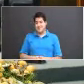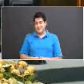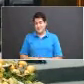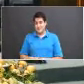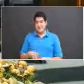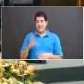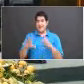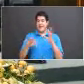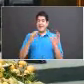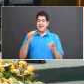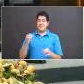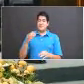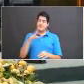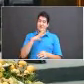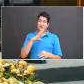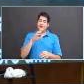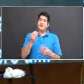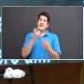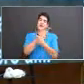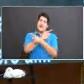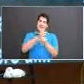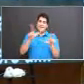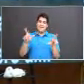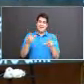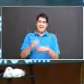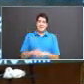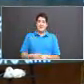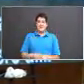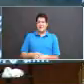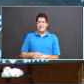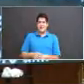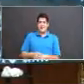Algunos todavía los tengo que liberar, pero...